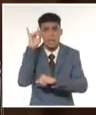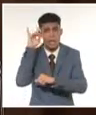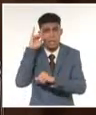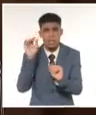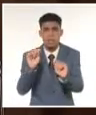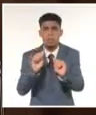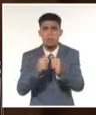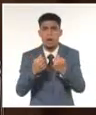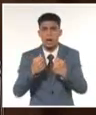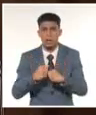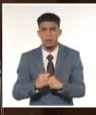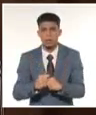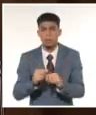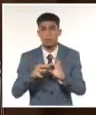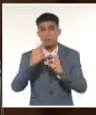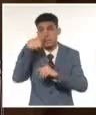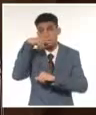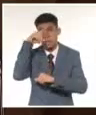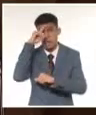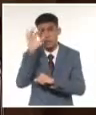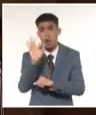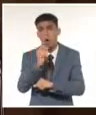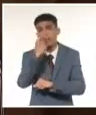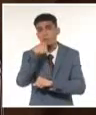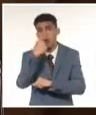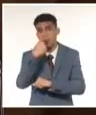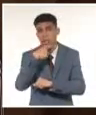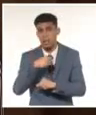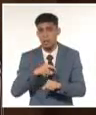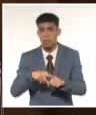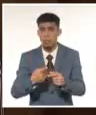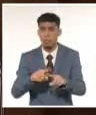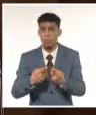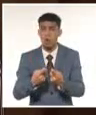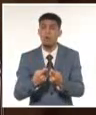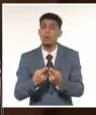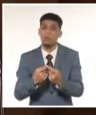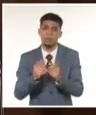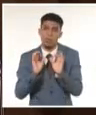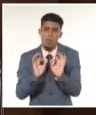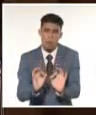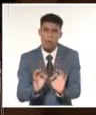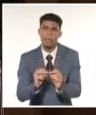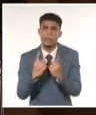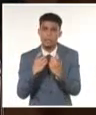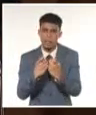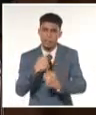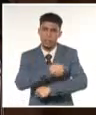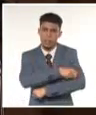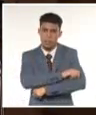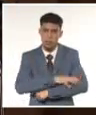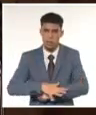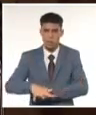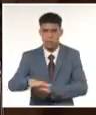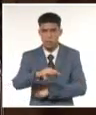pan, el gas licuado y los medicamentos, productos básicos e imprescindibles para la vida